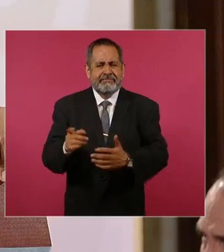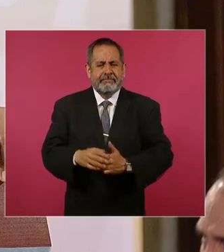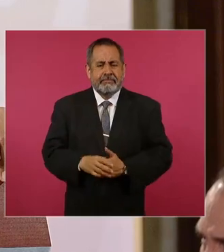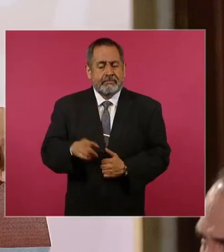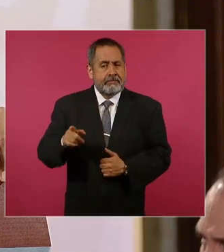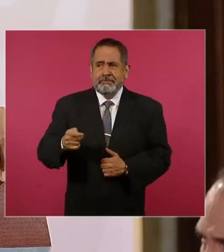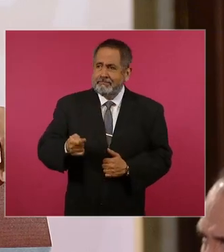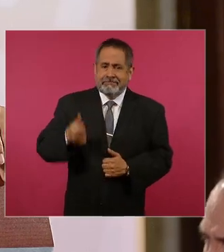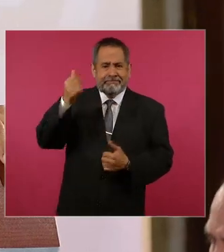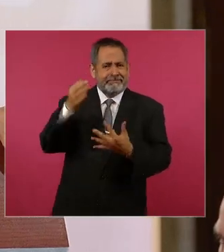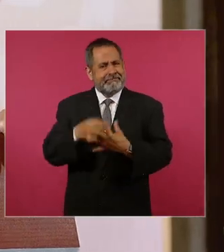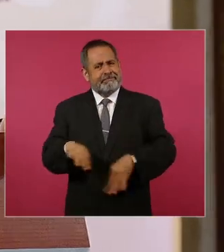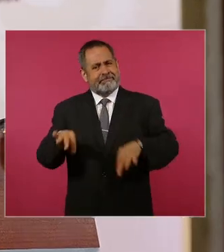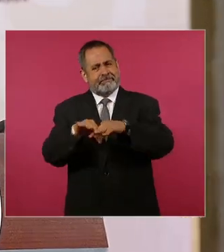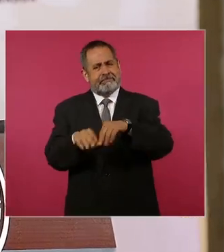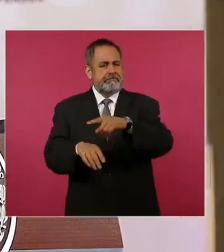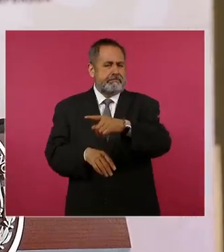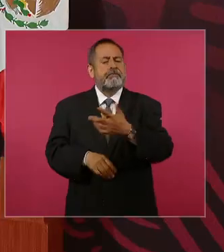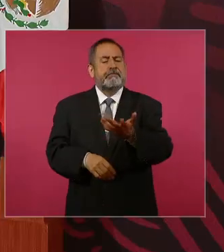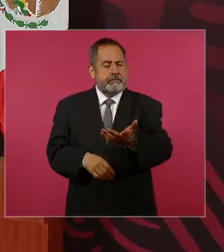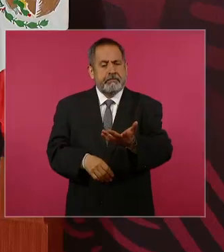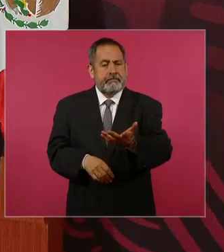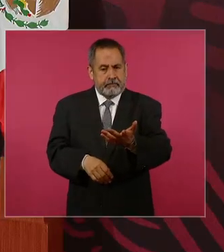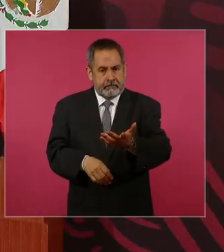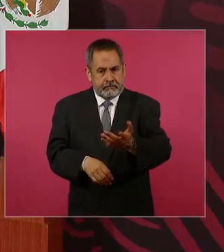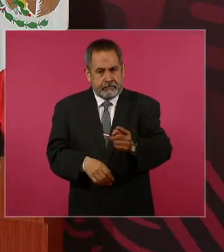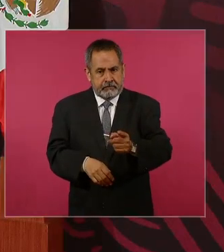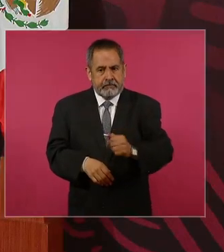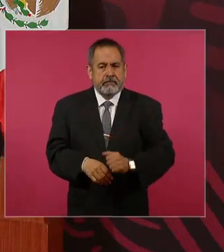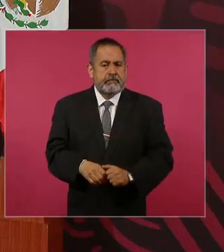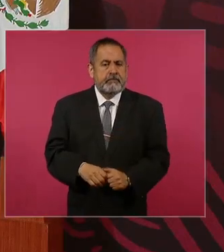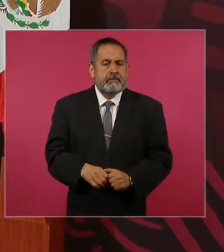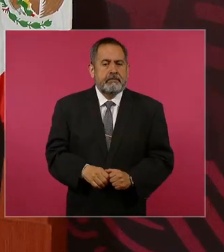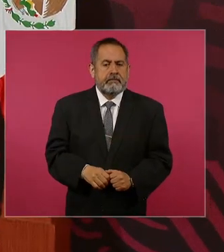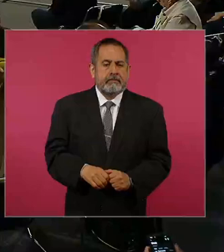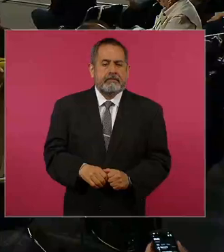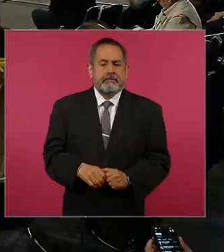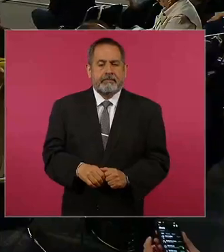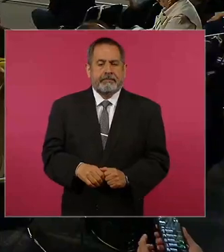algo importantísimo. Los